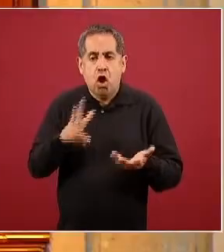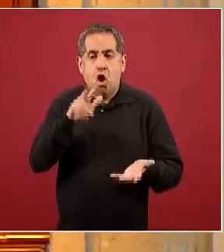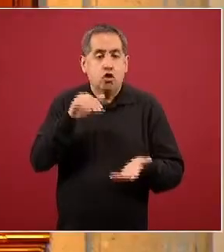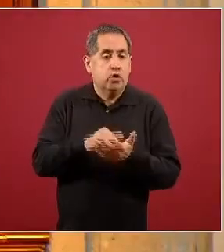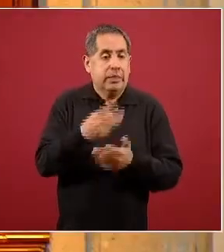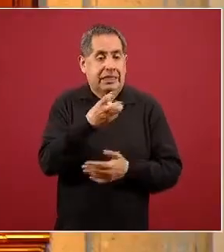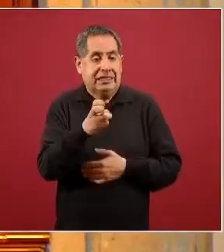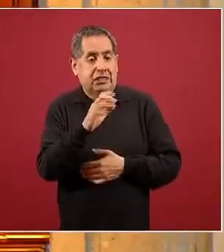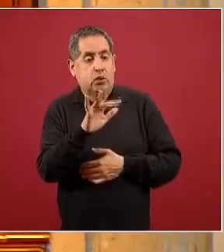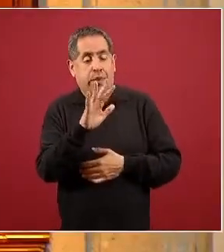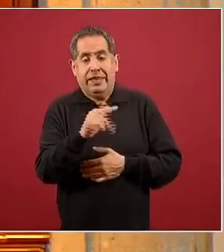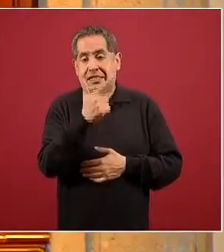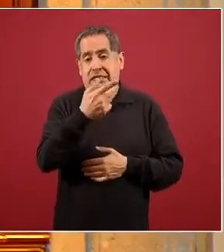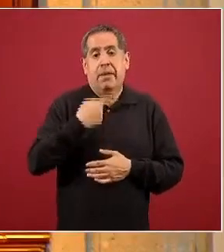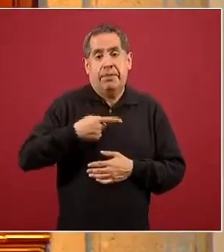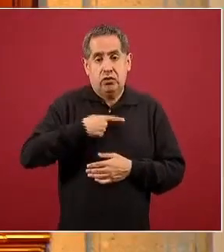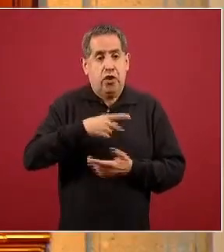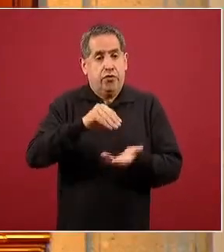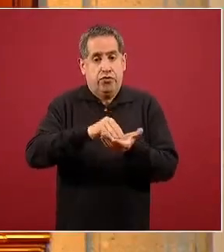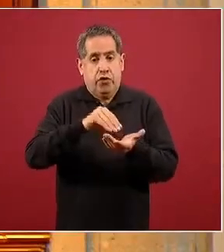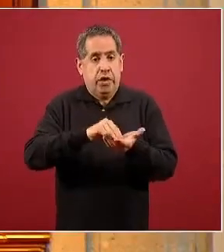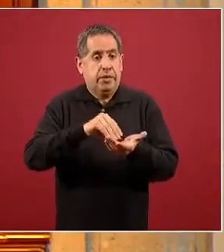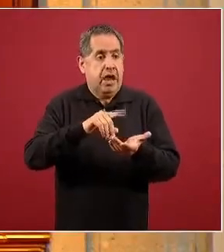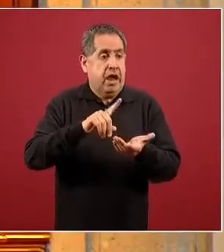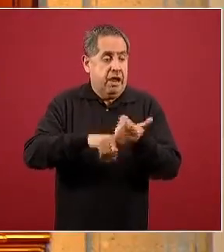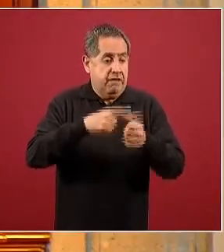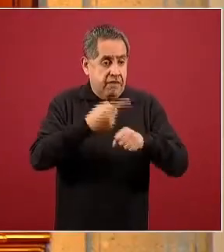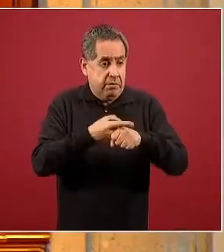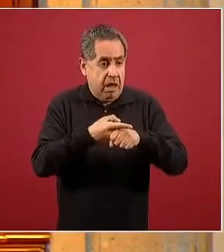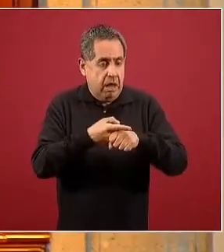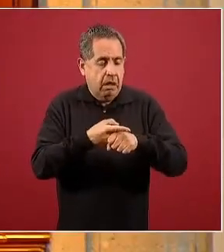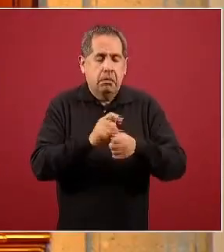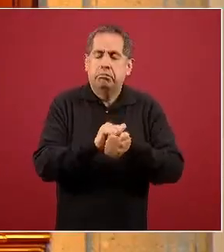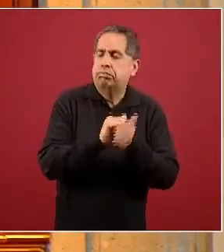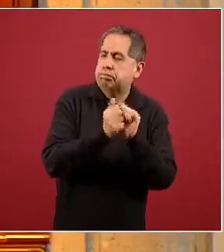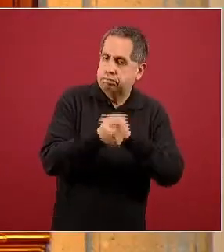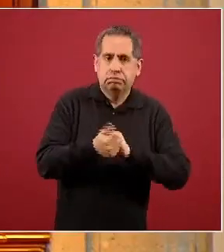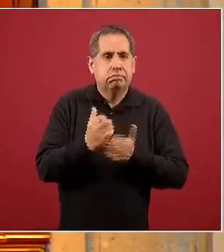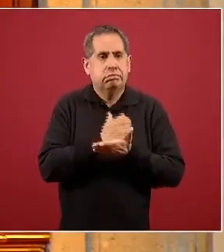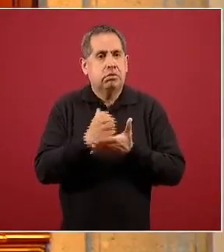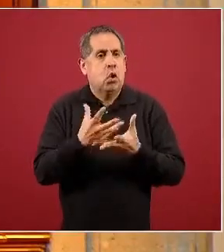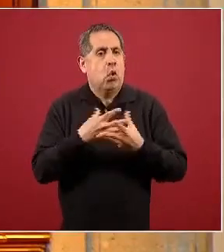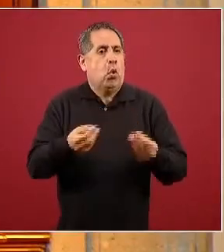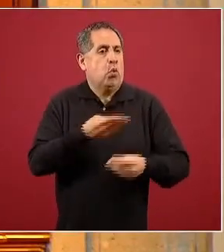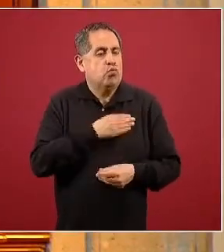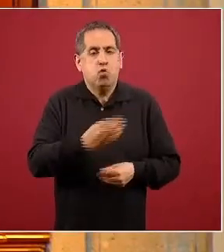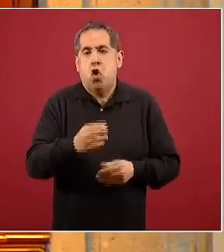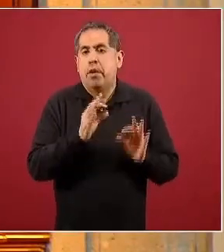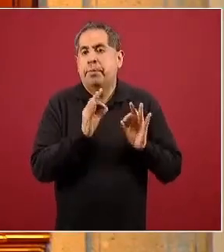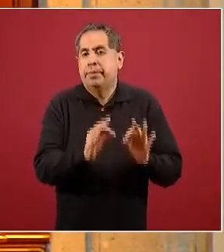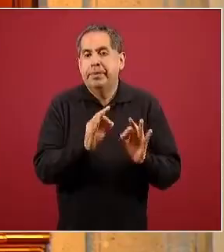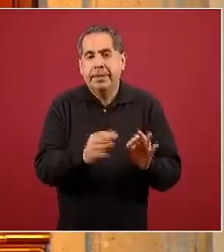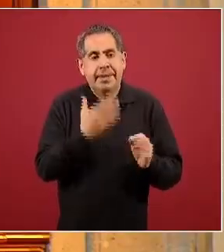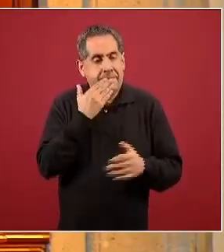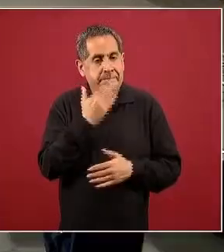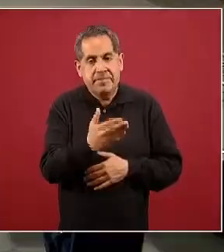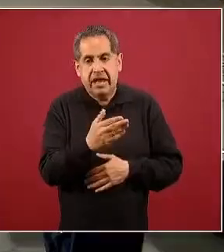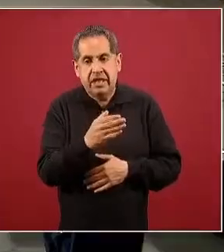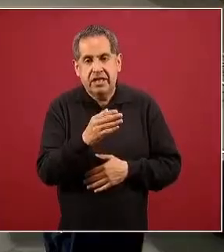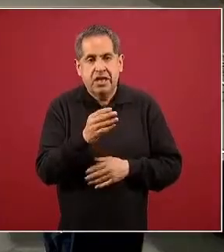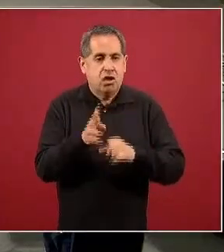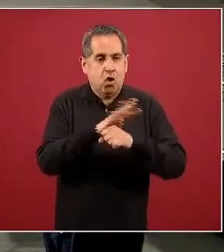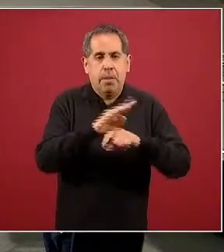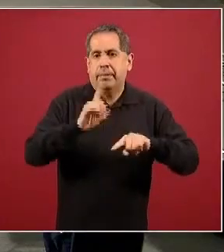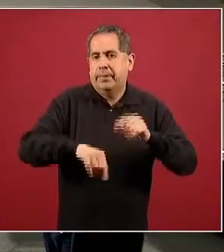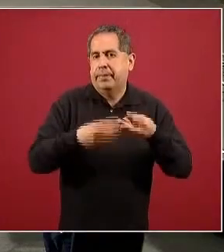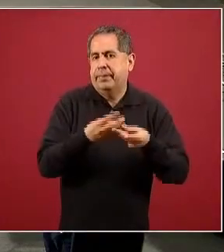de 8.357 personas que se han recuperado de la infección por SARS-CoV-2 que ocasiona